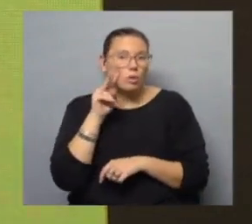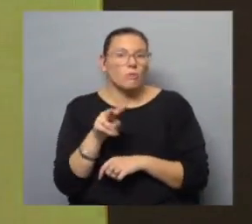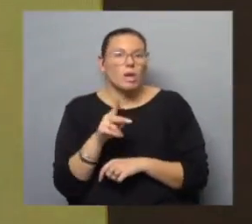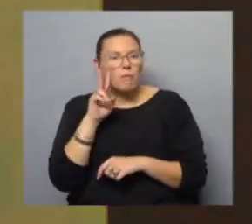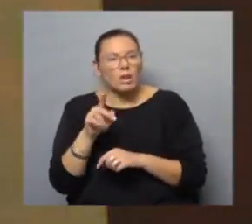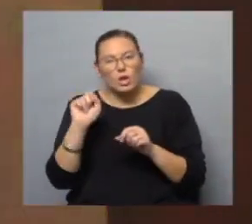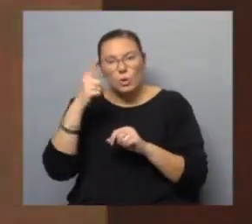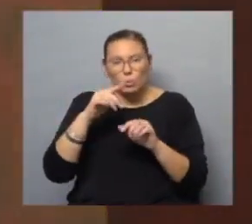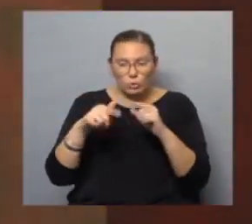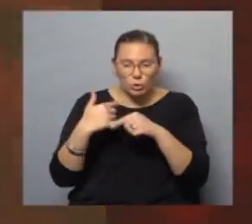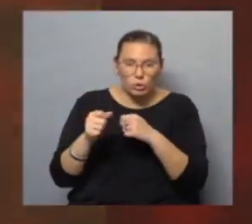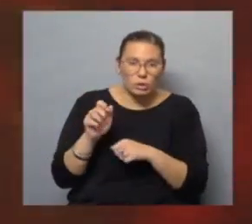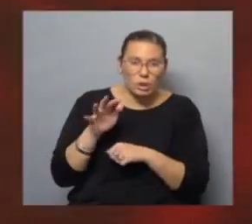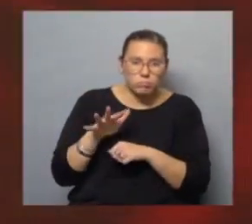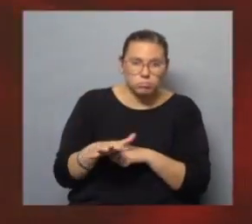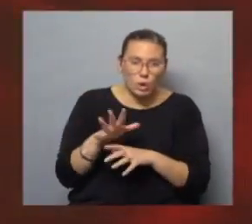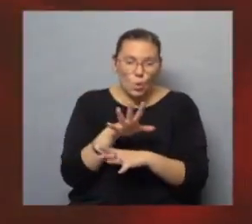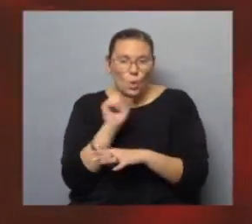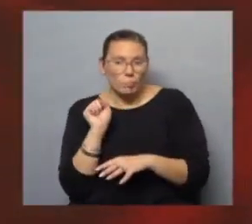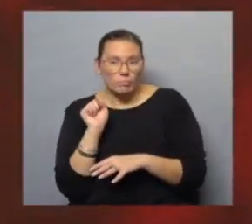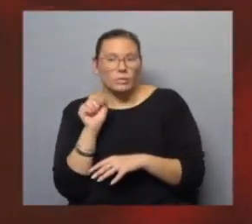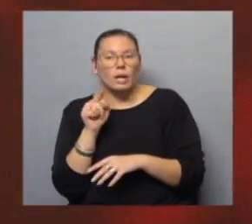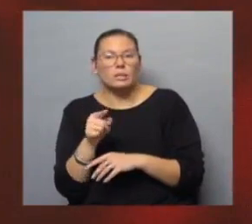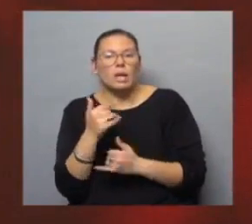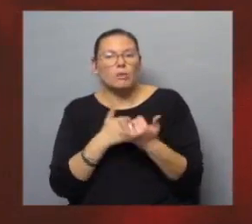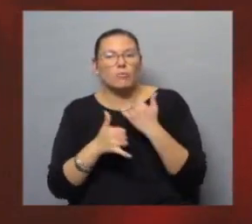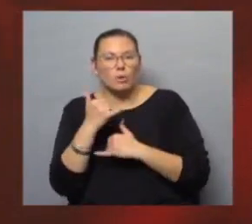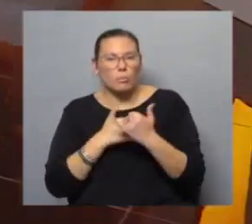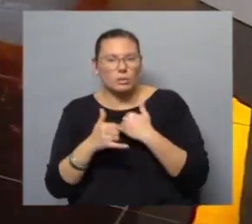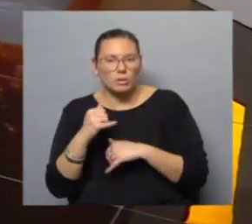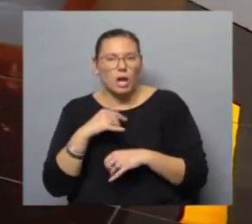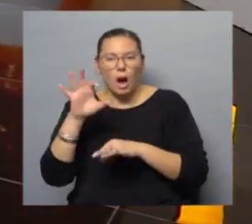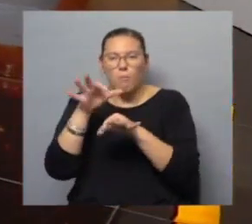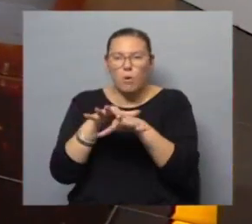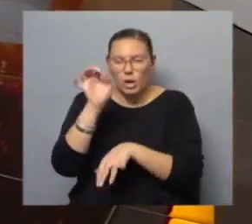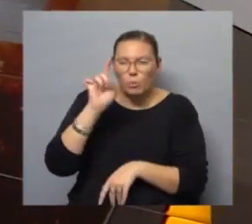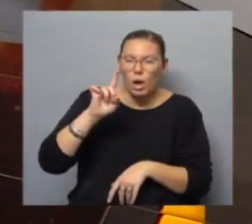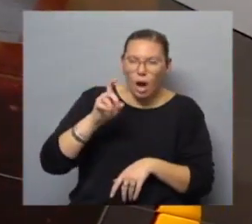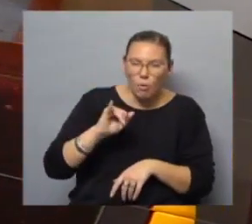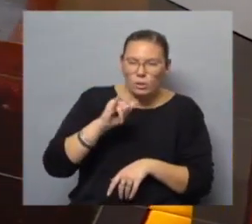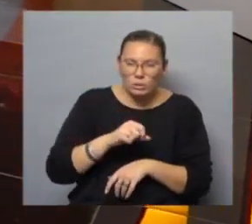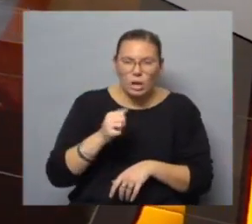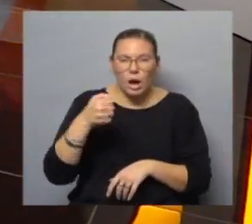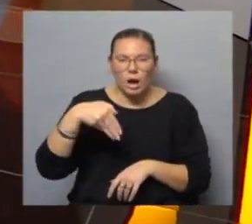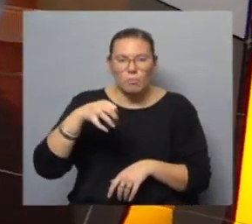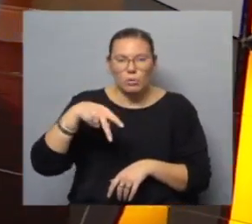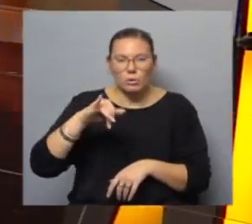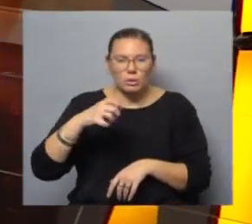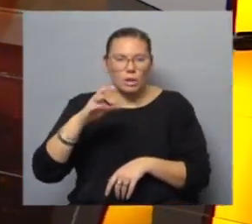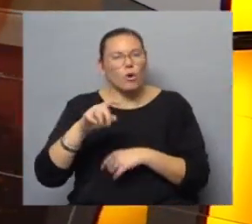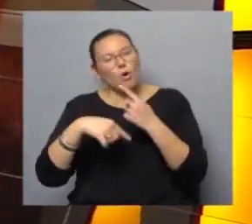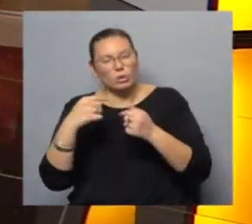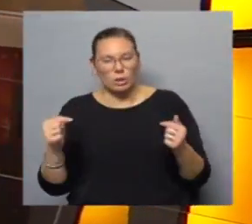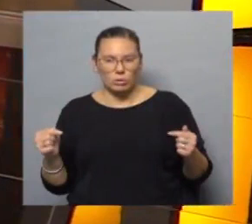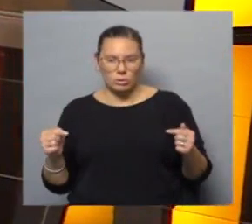luz queda, que es absorbida por esa atmósfera, y eso delata la presencia de moléculas de agua, de amoníaco y otras